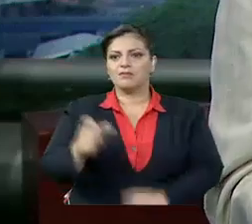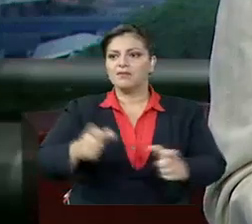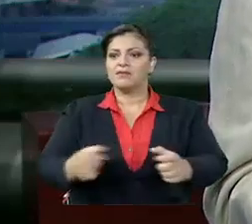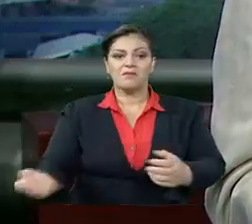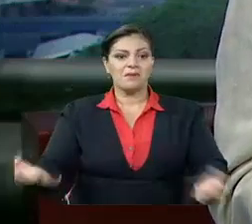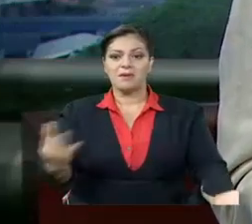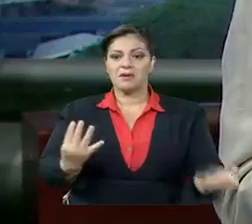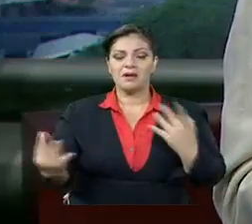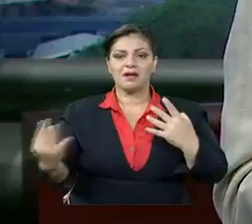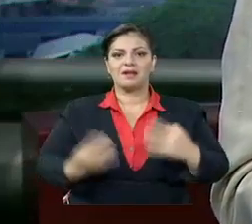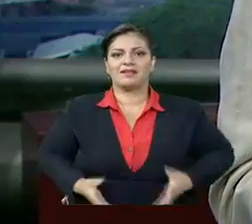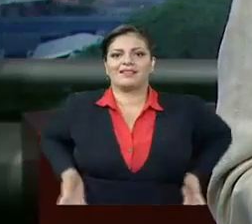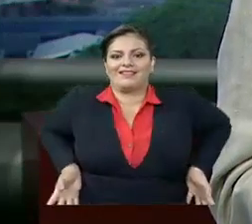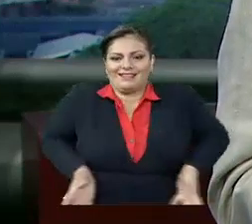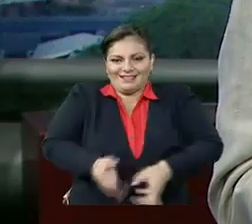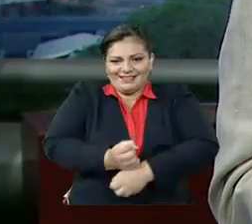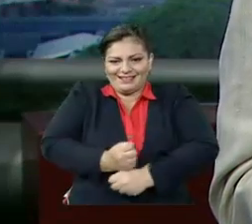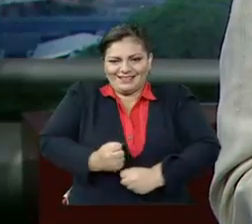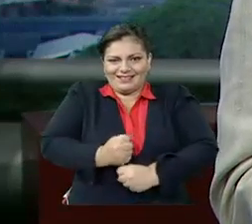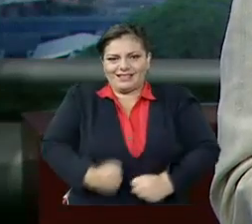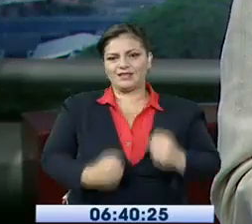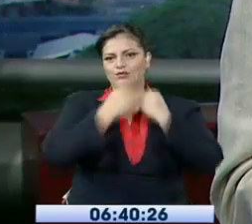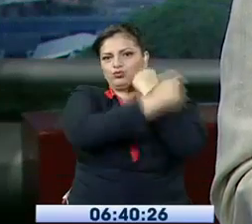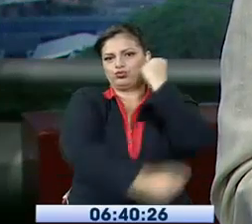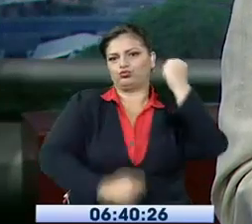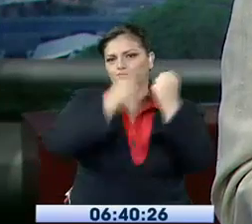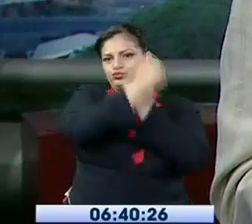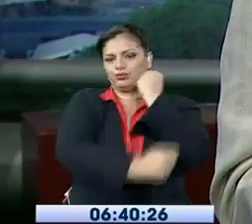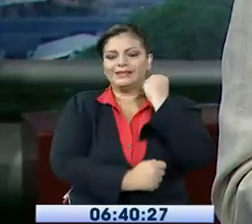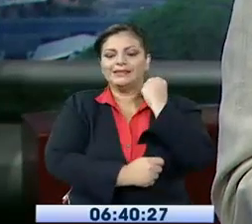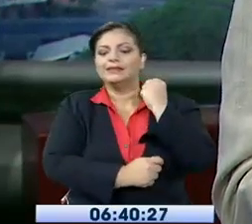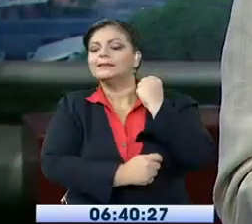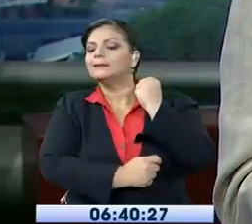menos 15 días luego de la muerte de un joven,